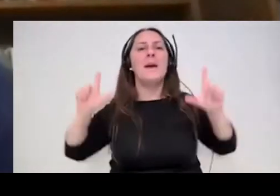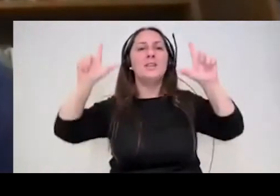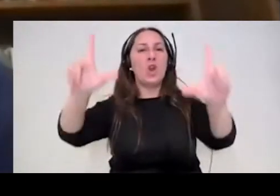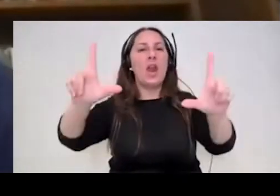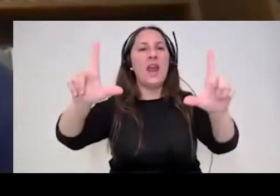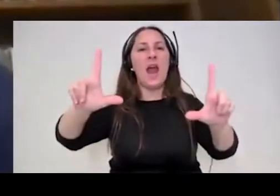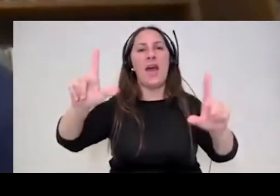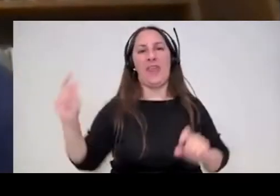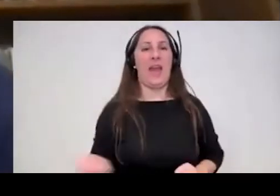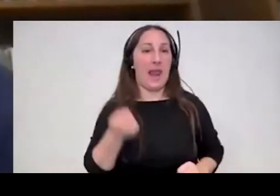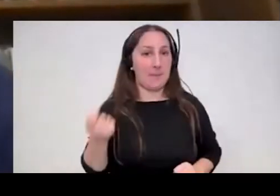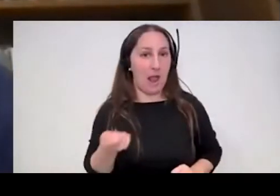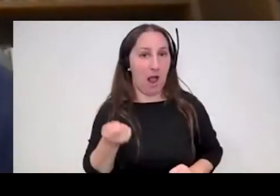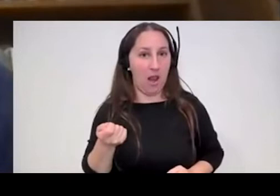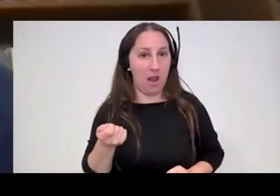gremial.